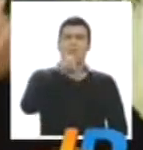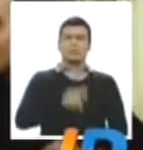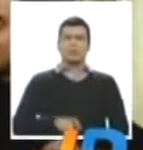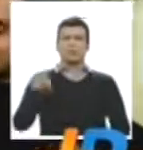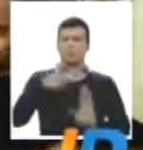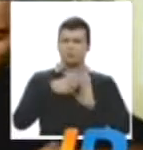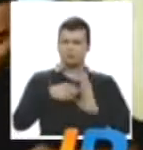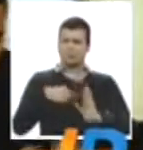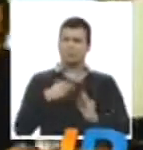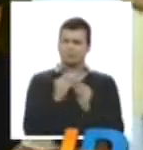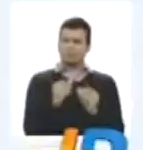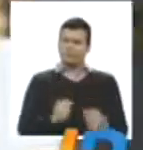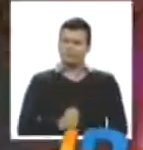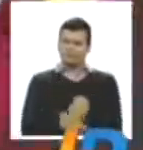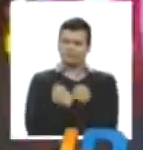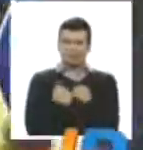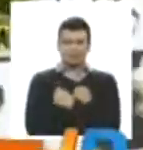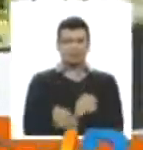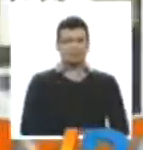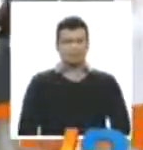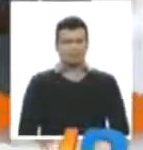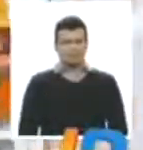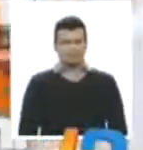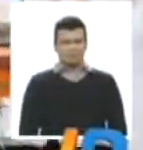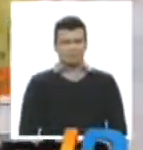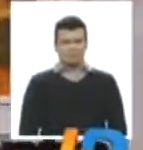toque romántico con sabor caleño.